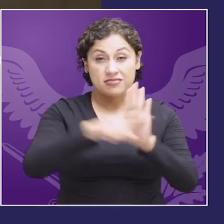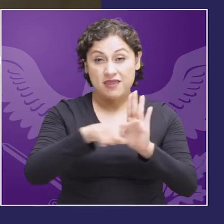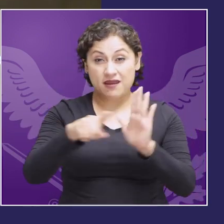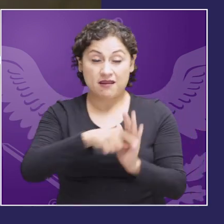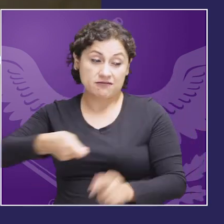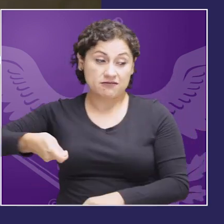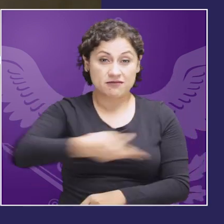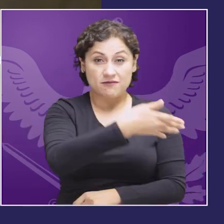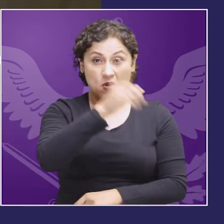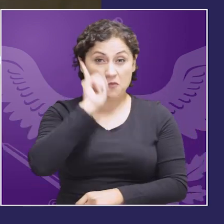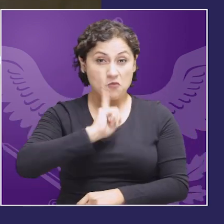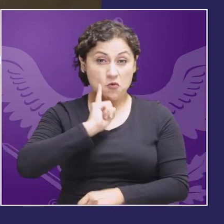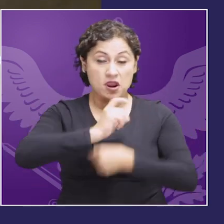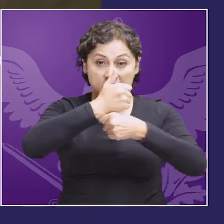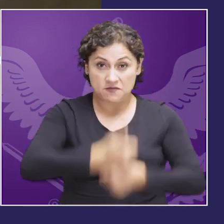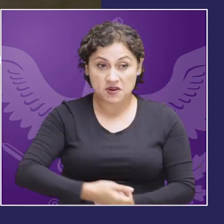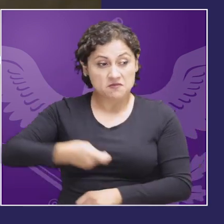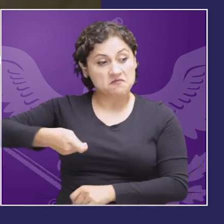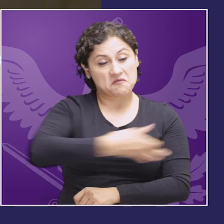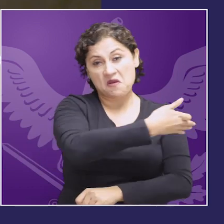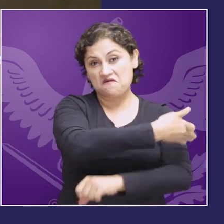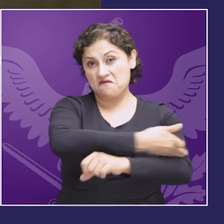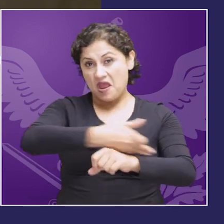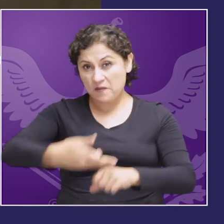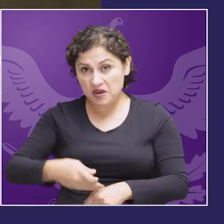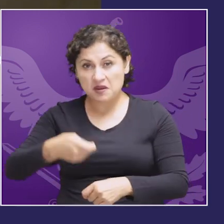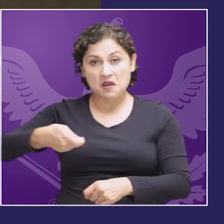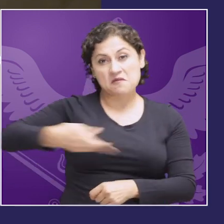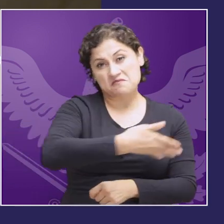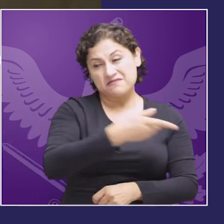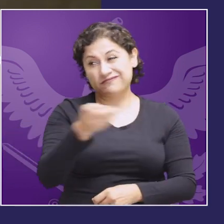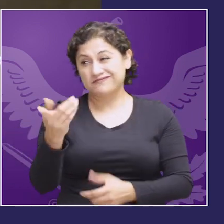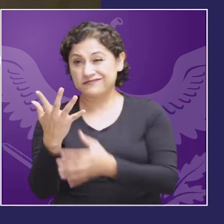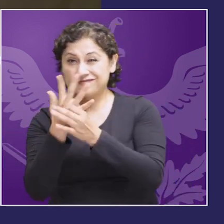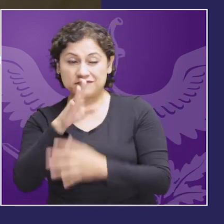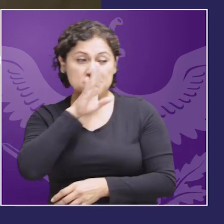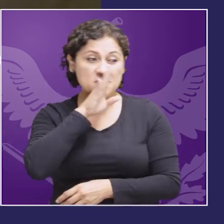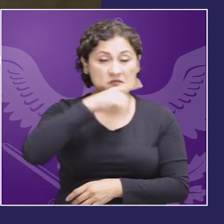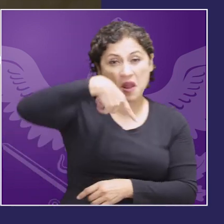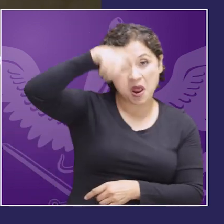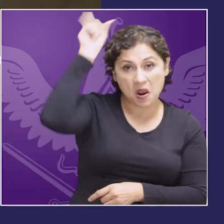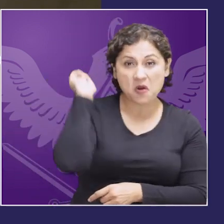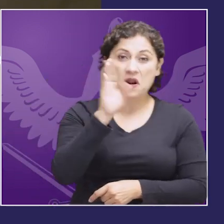dan los feminicidios. Hay una reproducción constante de estereotipos